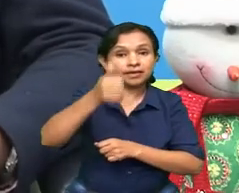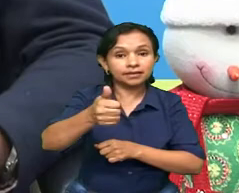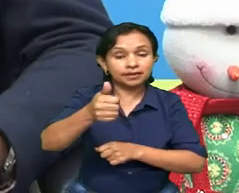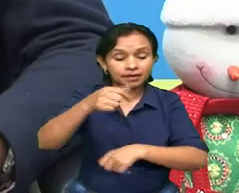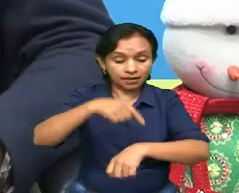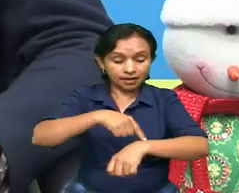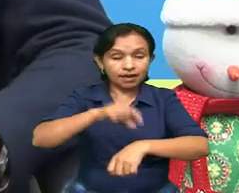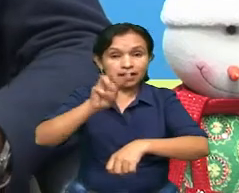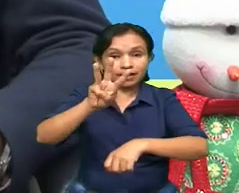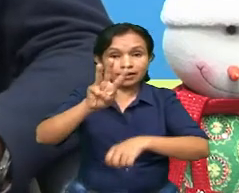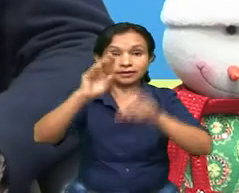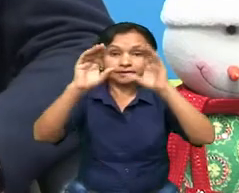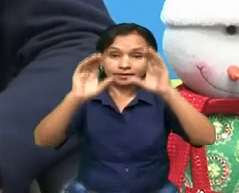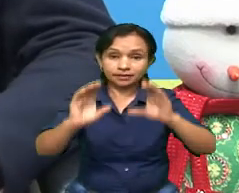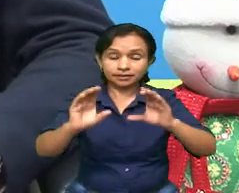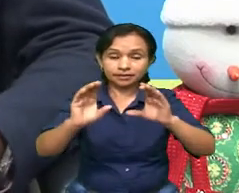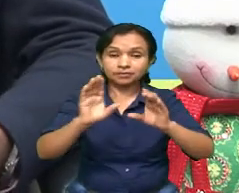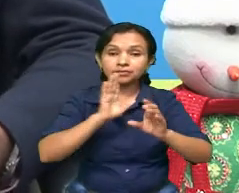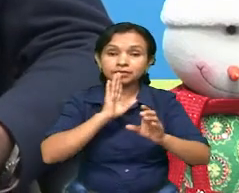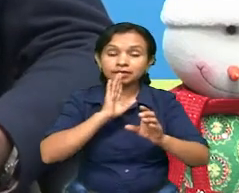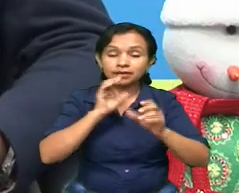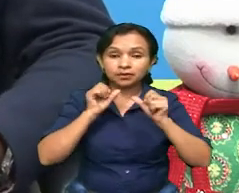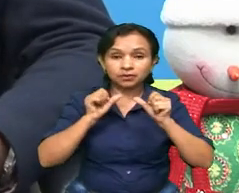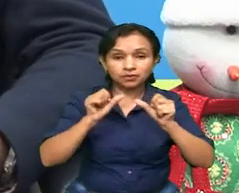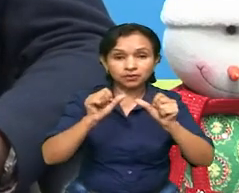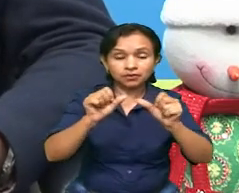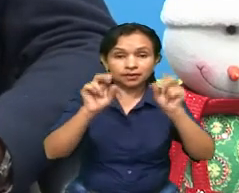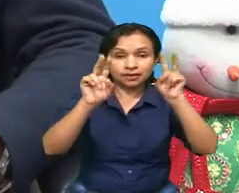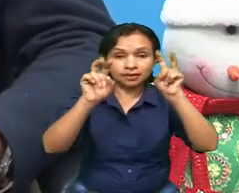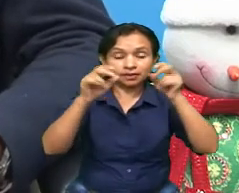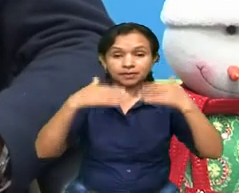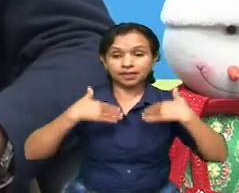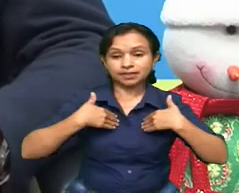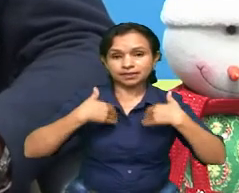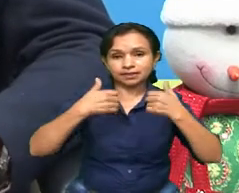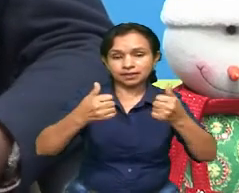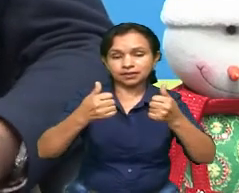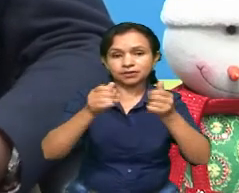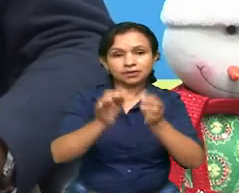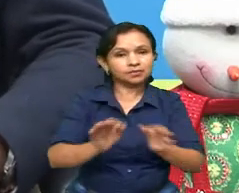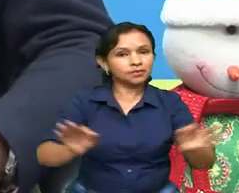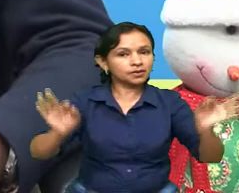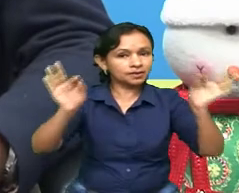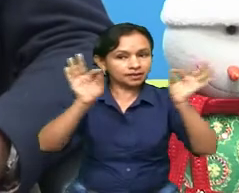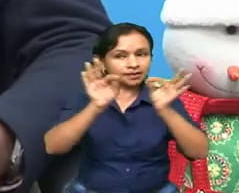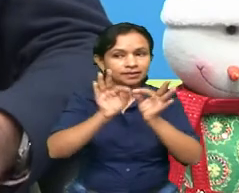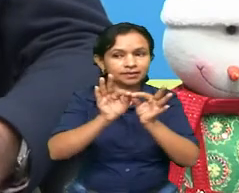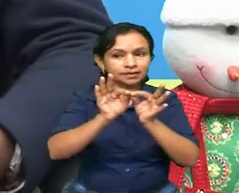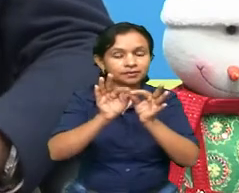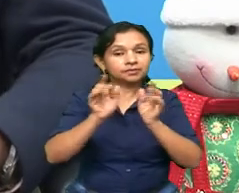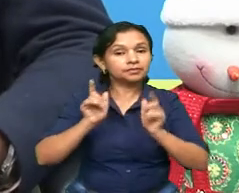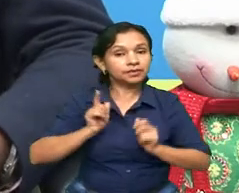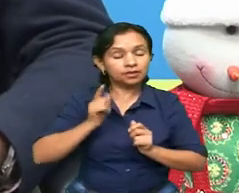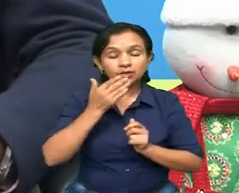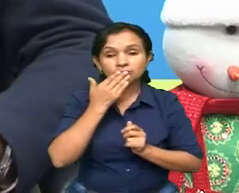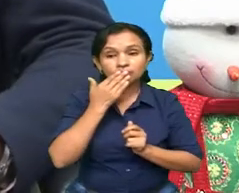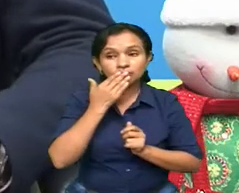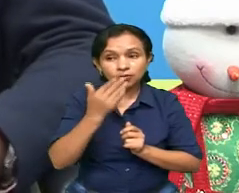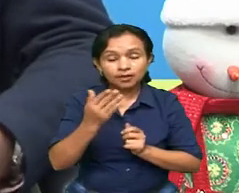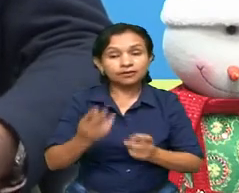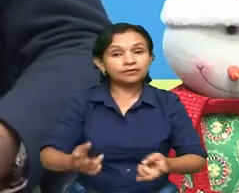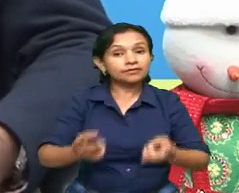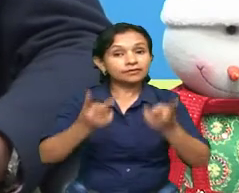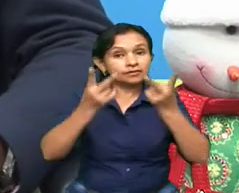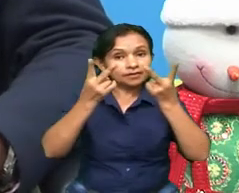las 3 de la tarde también para seguir conversando sobre temas de salud importantes para mantener un buen ritmo de vida